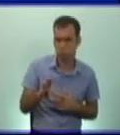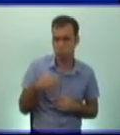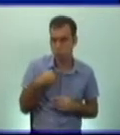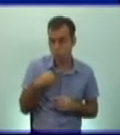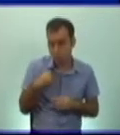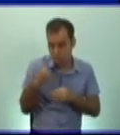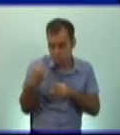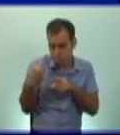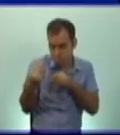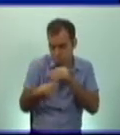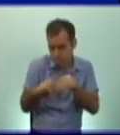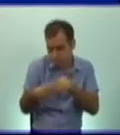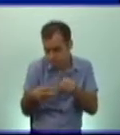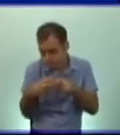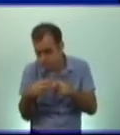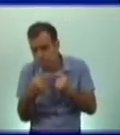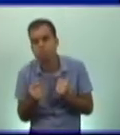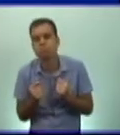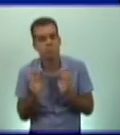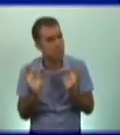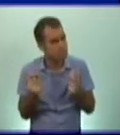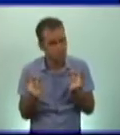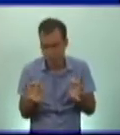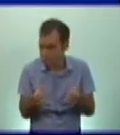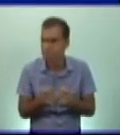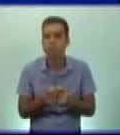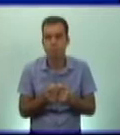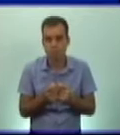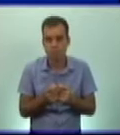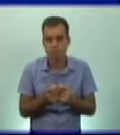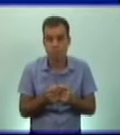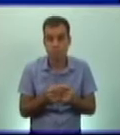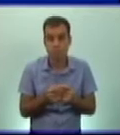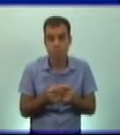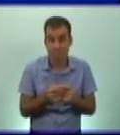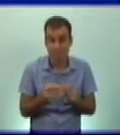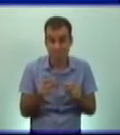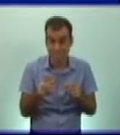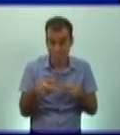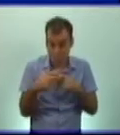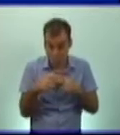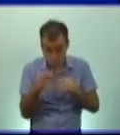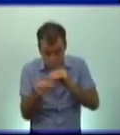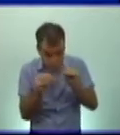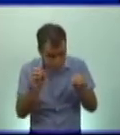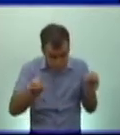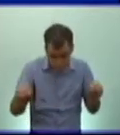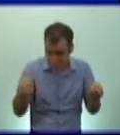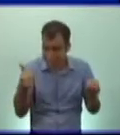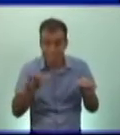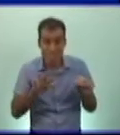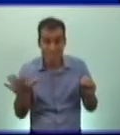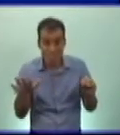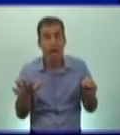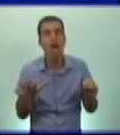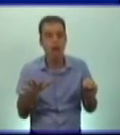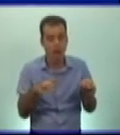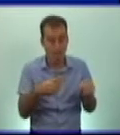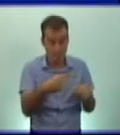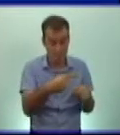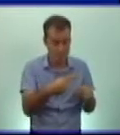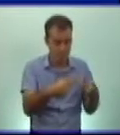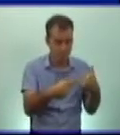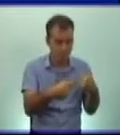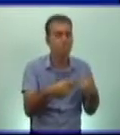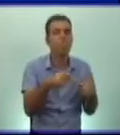ajustar, siempre tengo que ajustar, y después que esté ajustada pongo el signo igual, que lo que me está diciendo que ya hay una igualdad en la cantidad